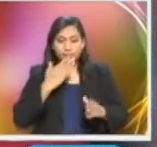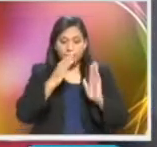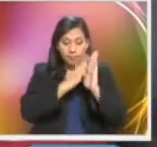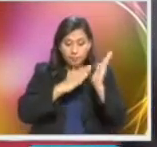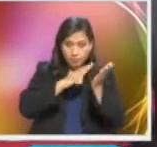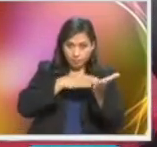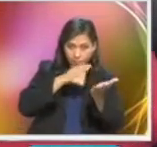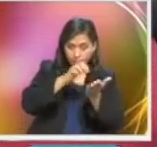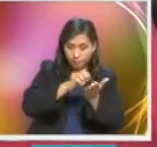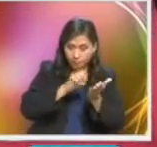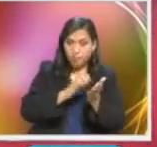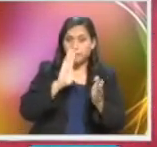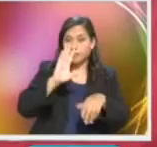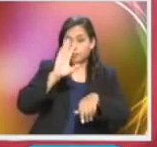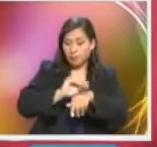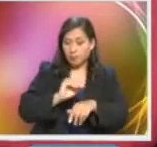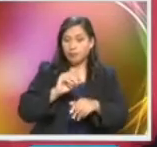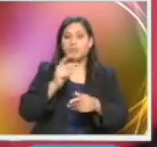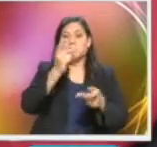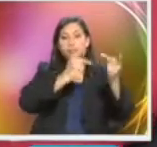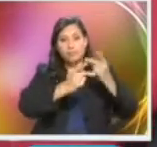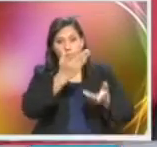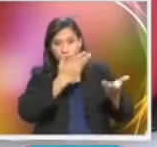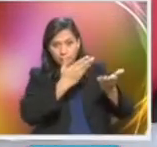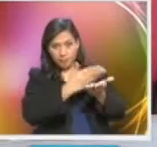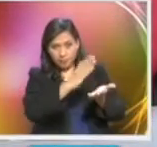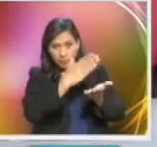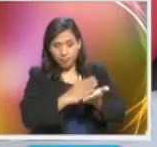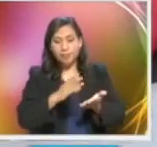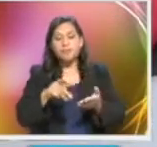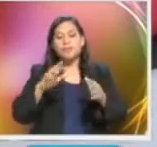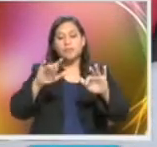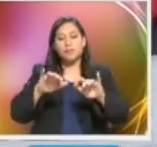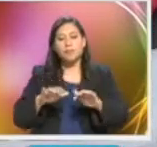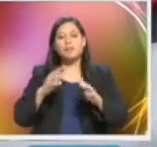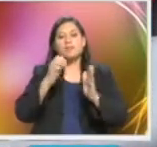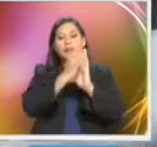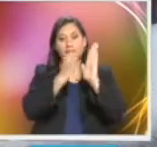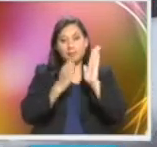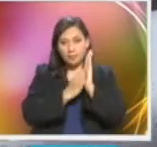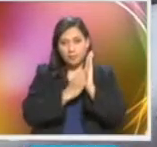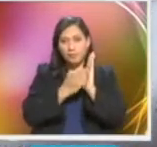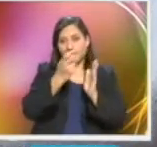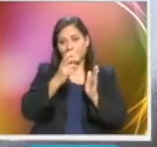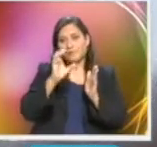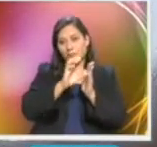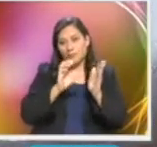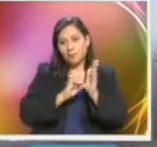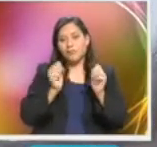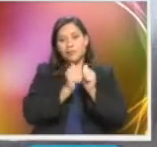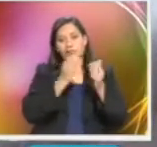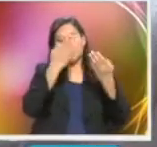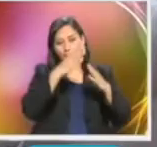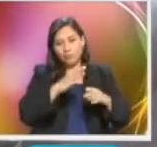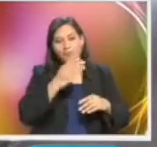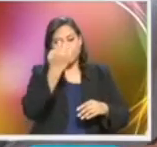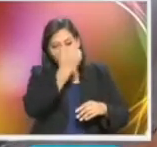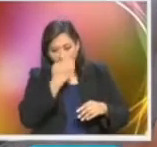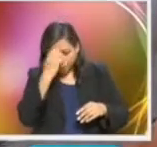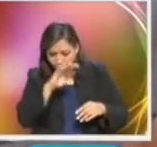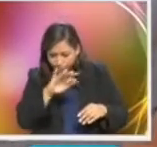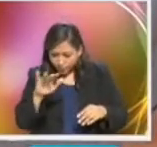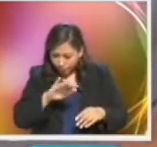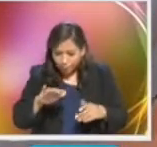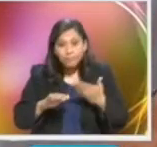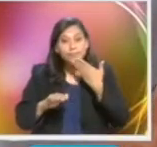cuando ya te autorizan el crédito y ya te lo van a dar, se hace una escritura, que es el contrato realmente con el banco. Entonces hay Claro. que revisar muy bien